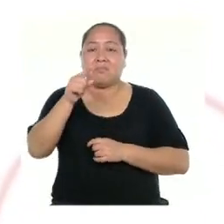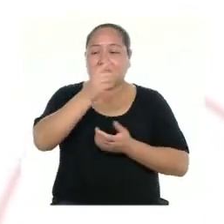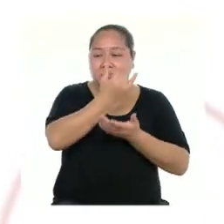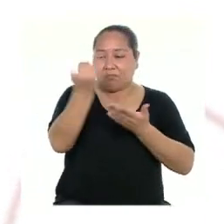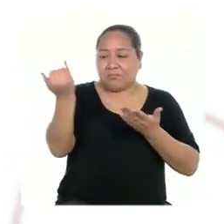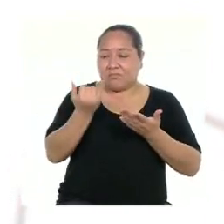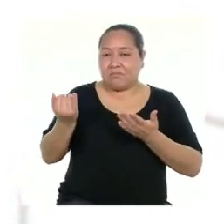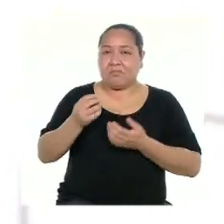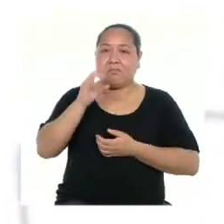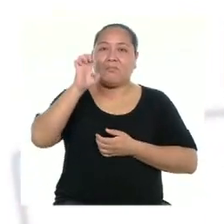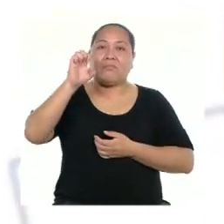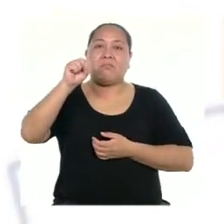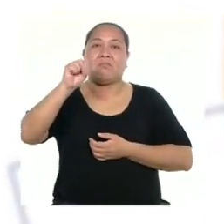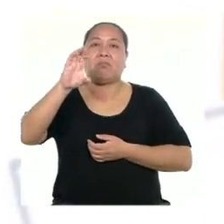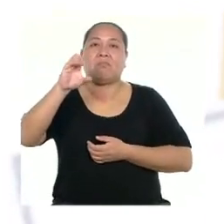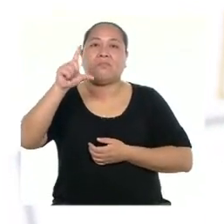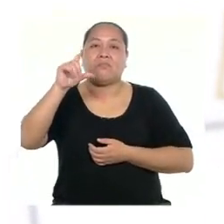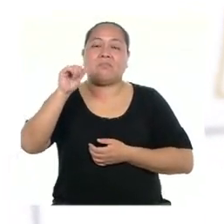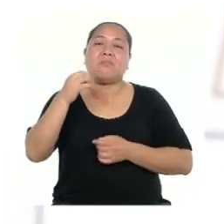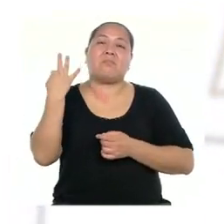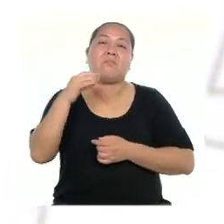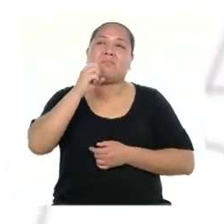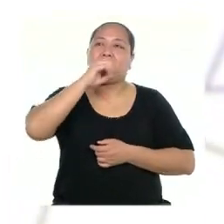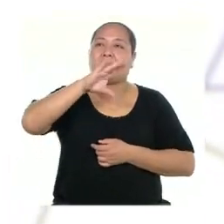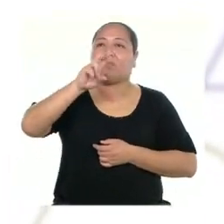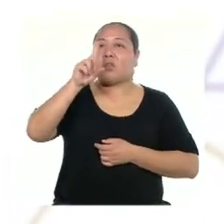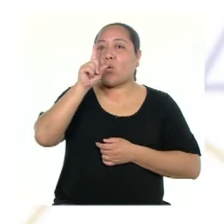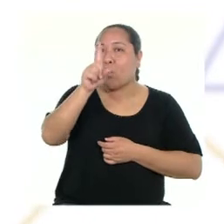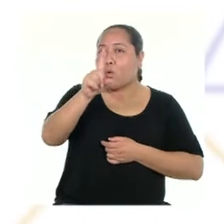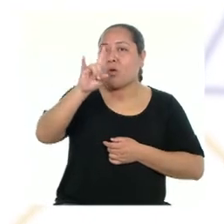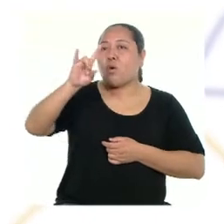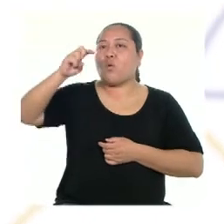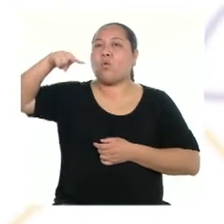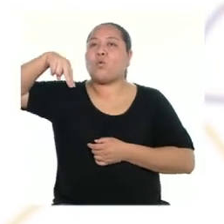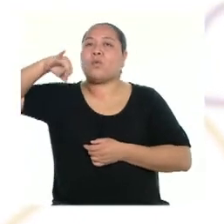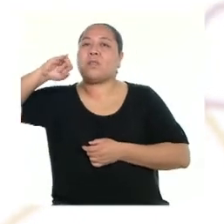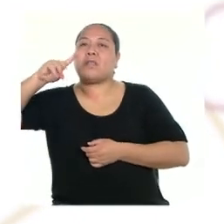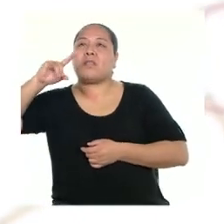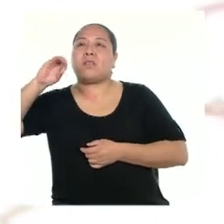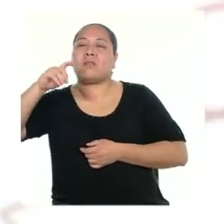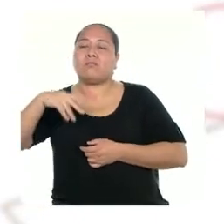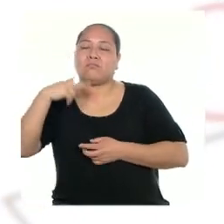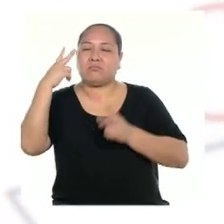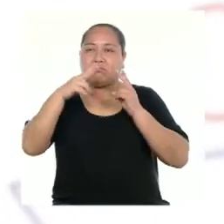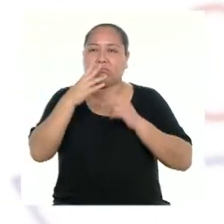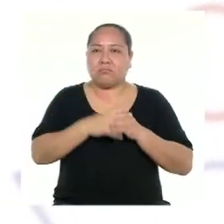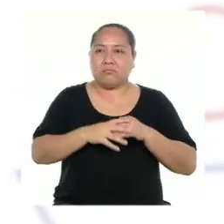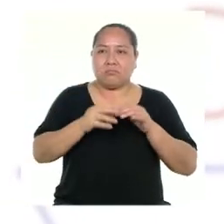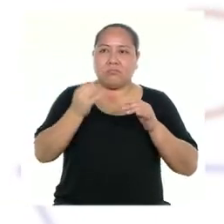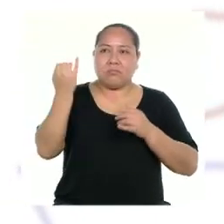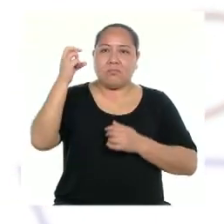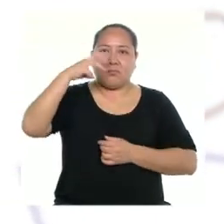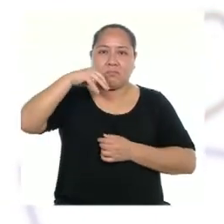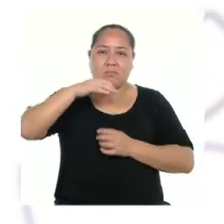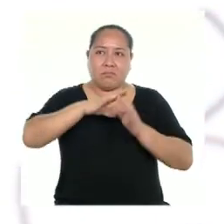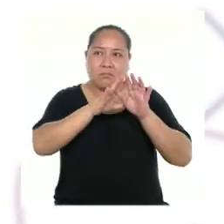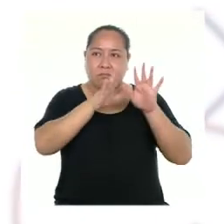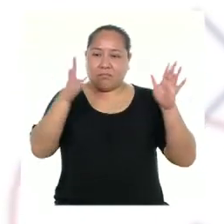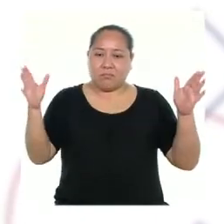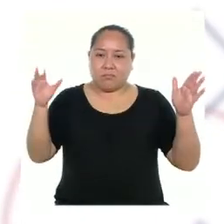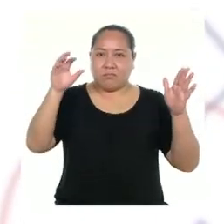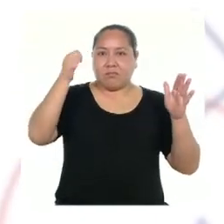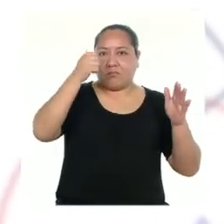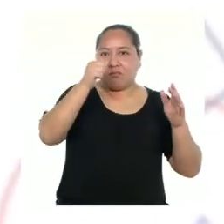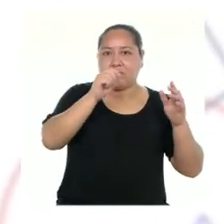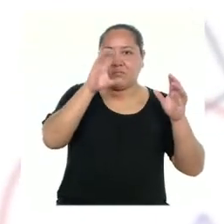está referida a una unidad y lo que realizamos nosotros son las equivalencias. En el mapa, la distancia de 10